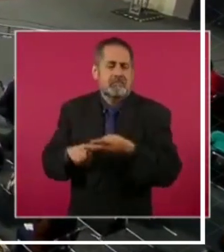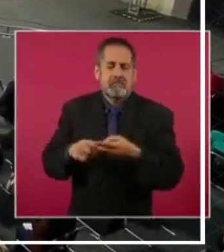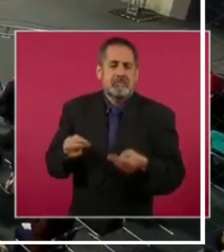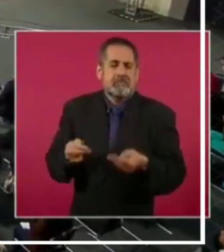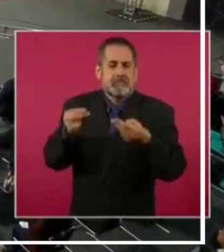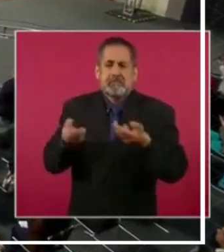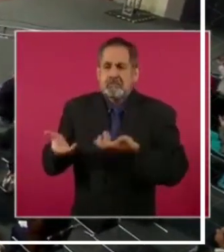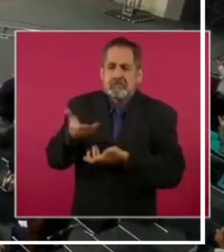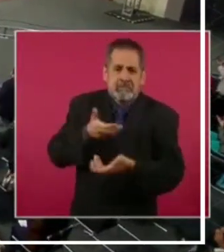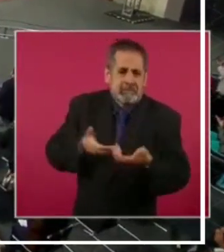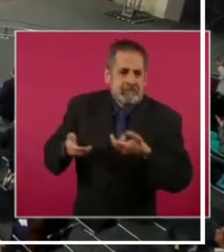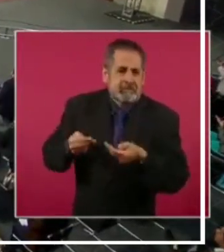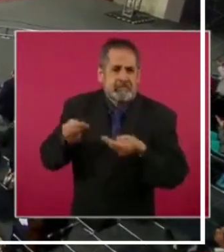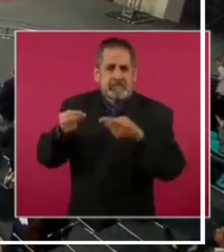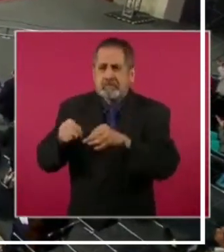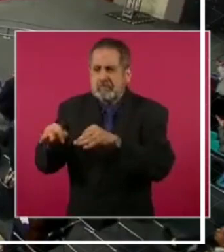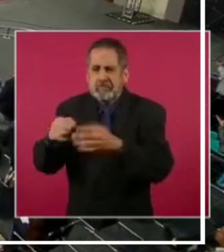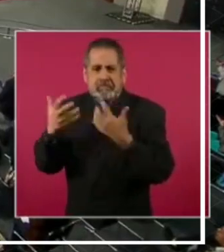comerciantes.